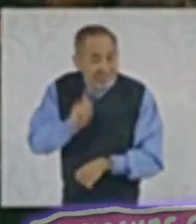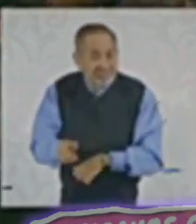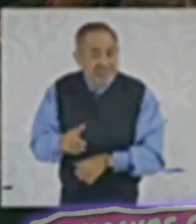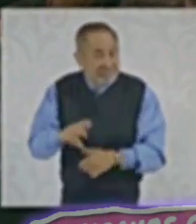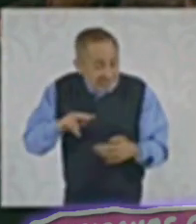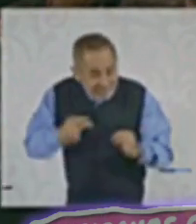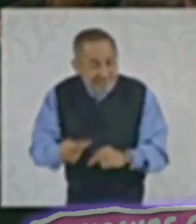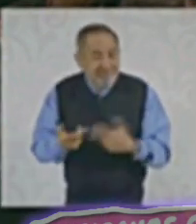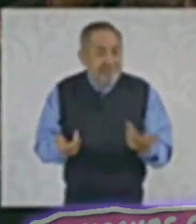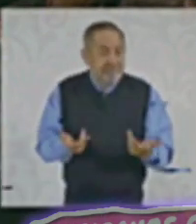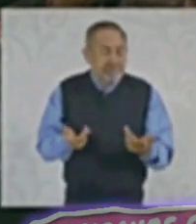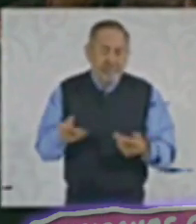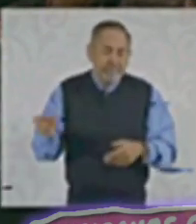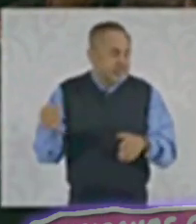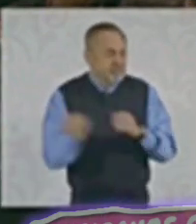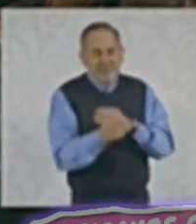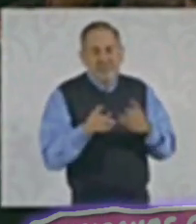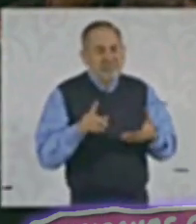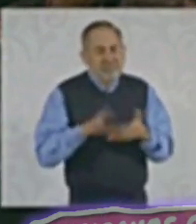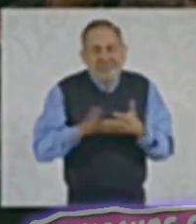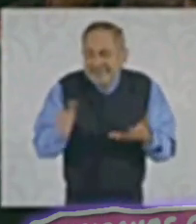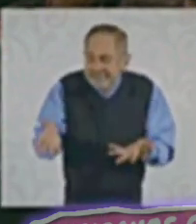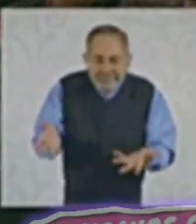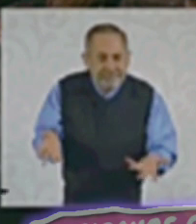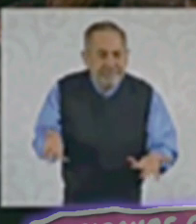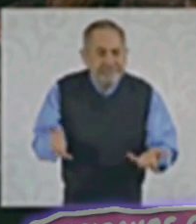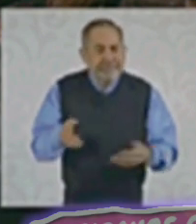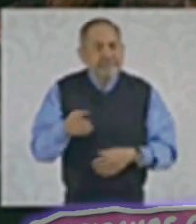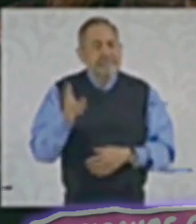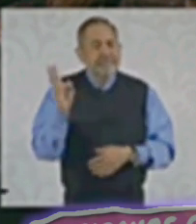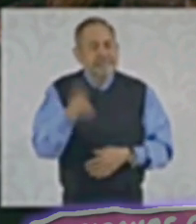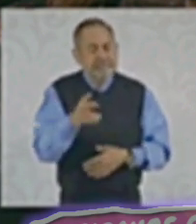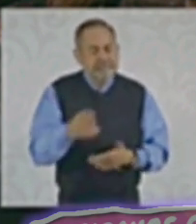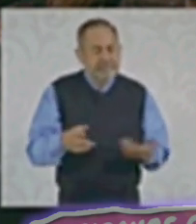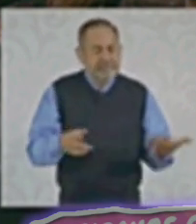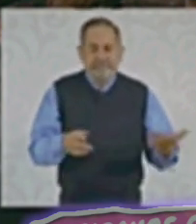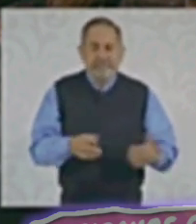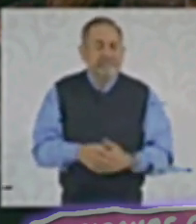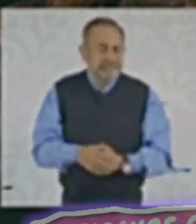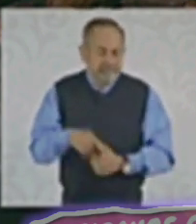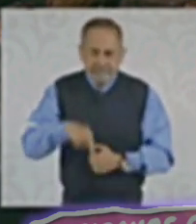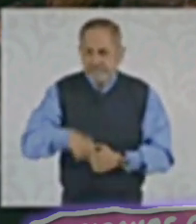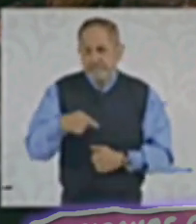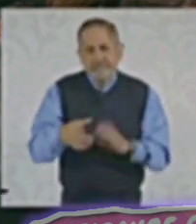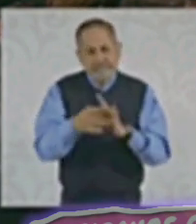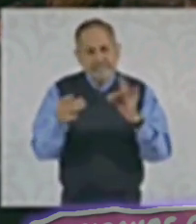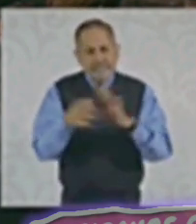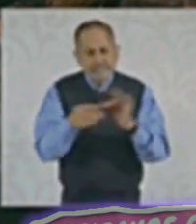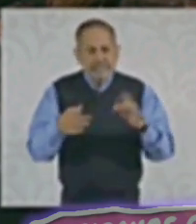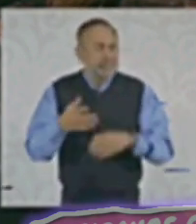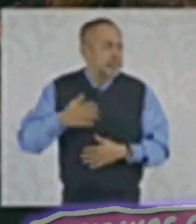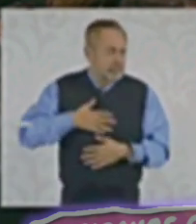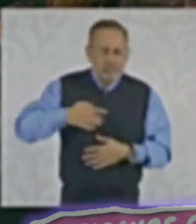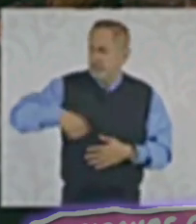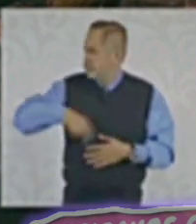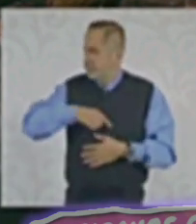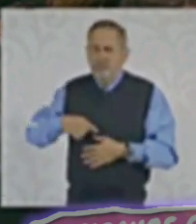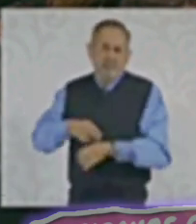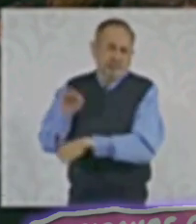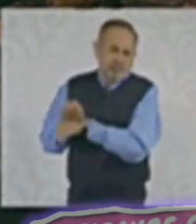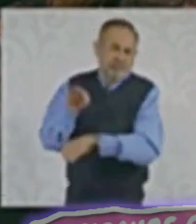Se ha hablado mucho aquí que nosotros tal vez venimos como gestores, inclusive